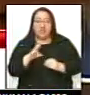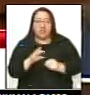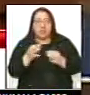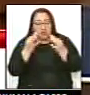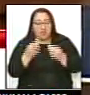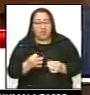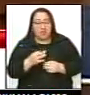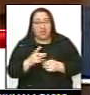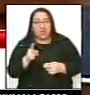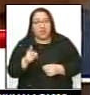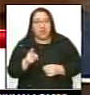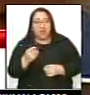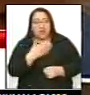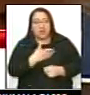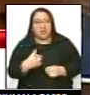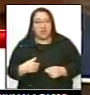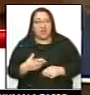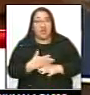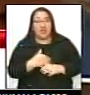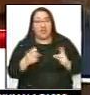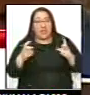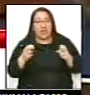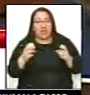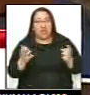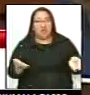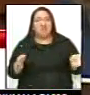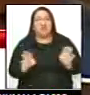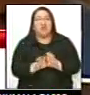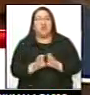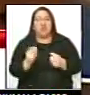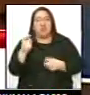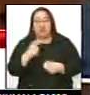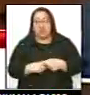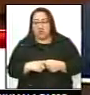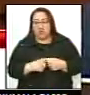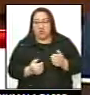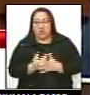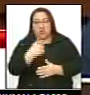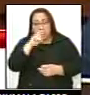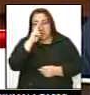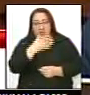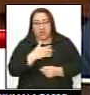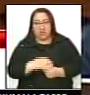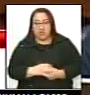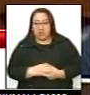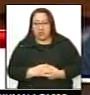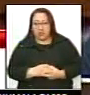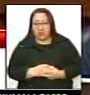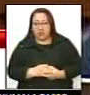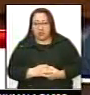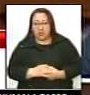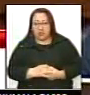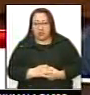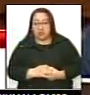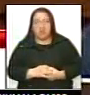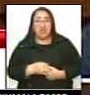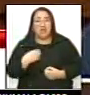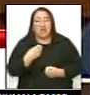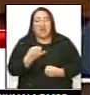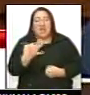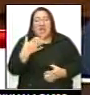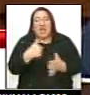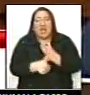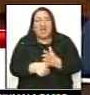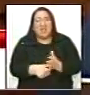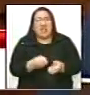el presidente Galarreta ha bloqueado la participación del Nuevo Perú, presidente. Tenemos cantidad de cartas, cantidad